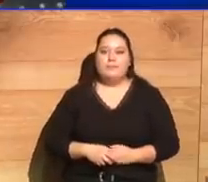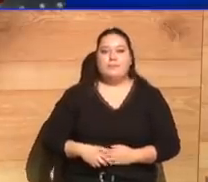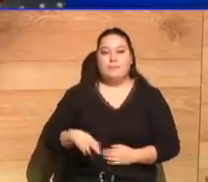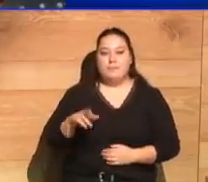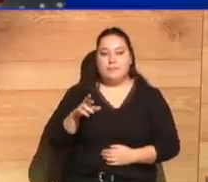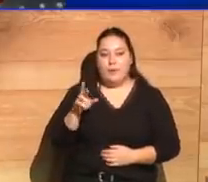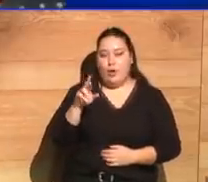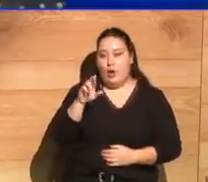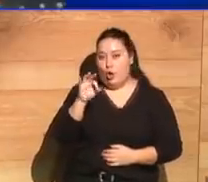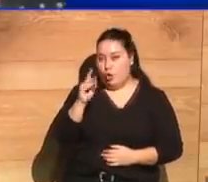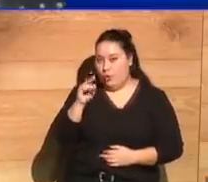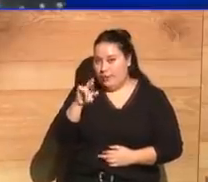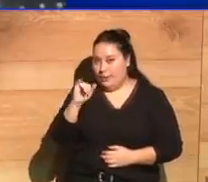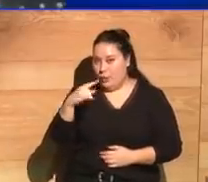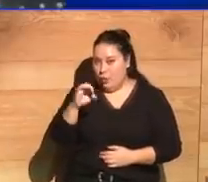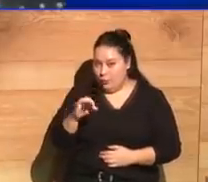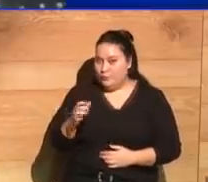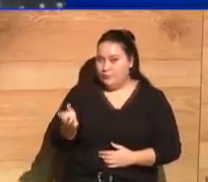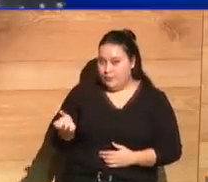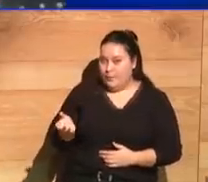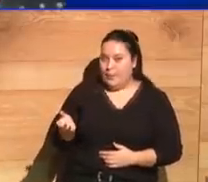Rodrigo Cortés. ¿De qué?